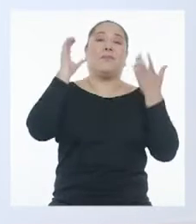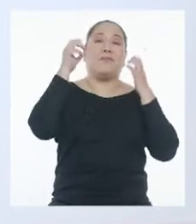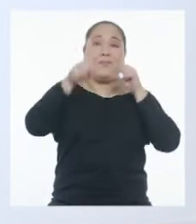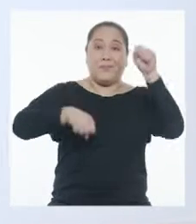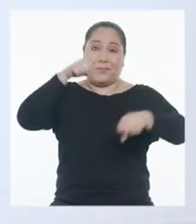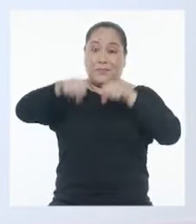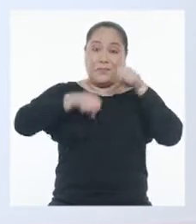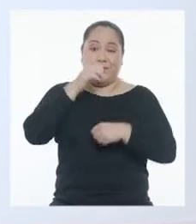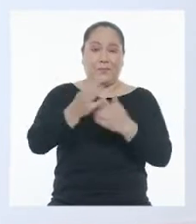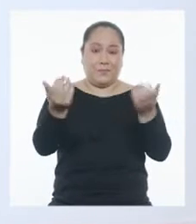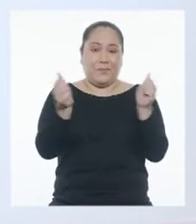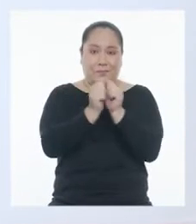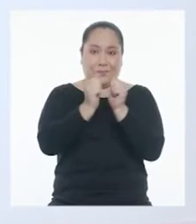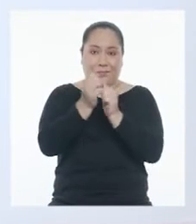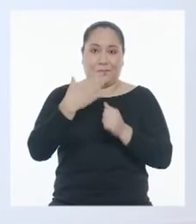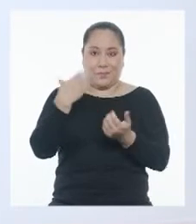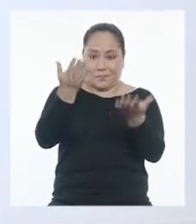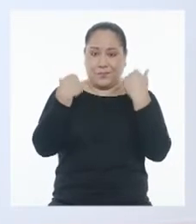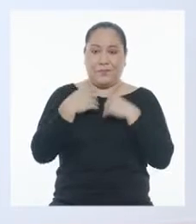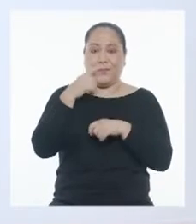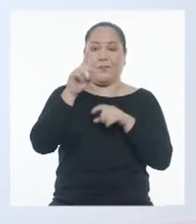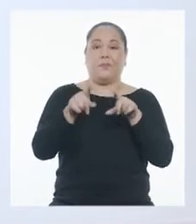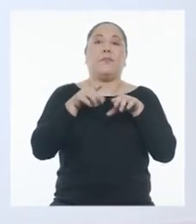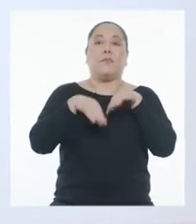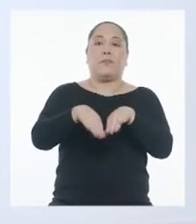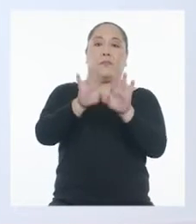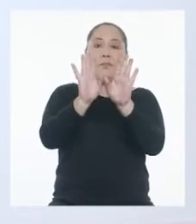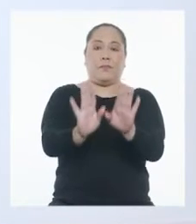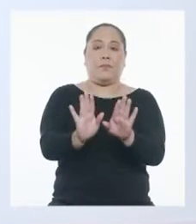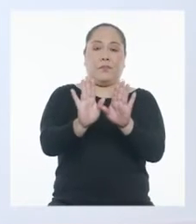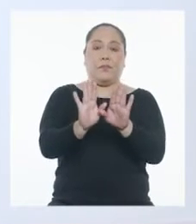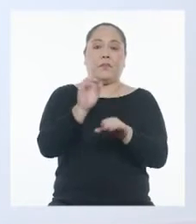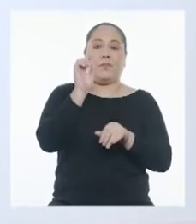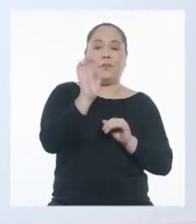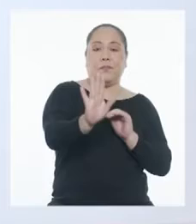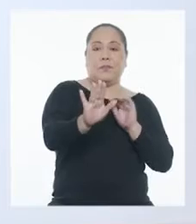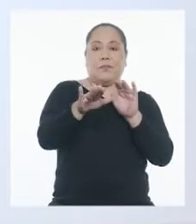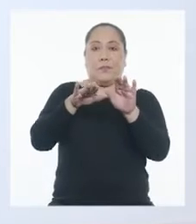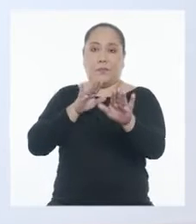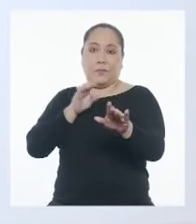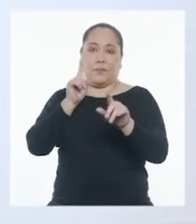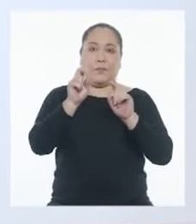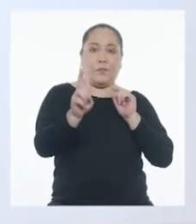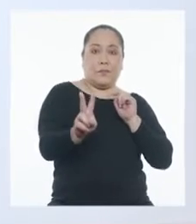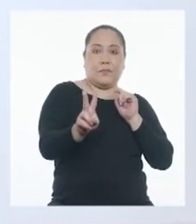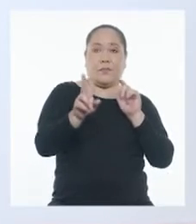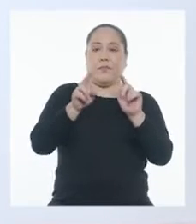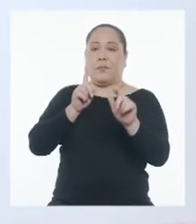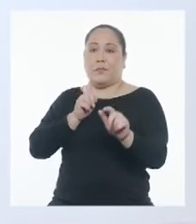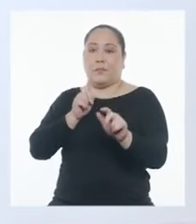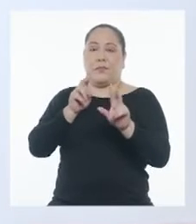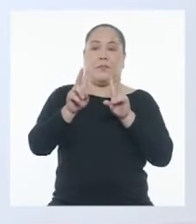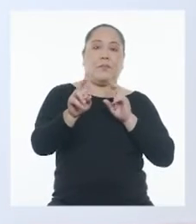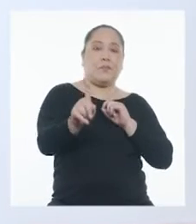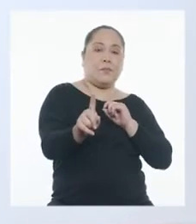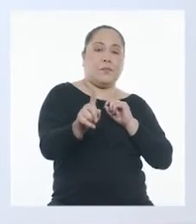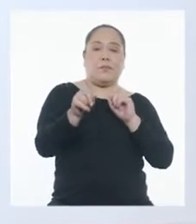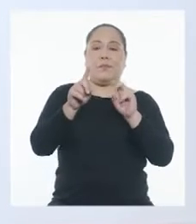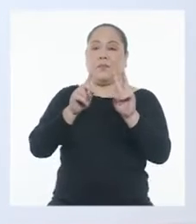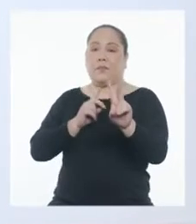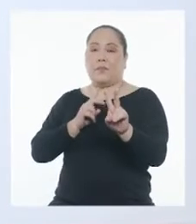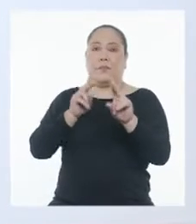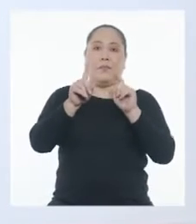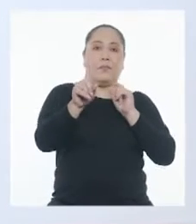ciclismo. ¿Bien? Conmigo. Va. Piernas estiradas y 1, 2, 1,